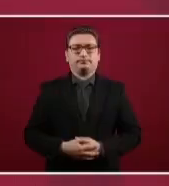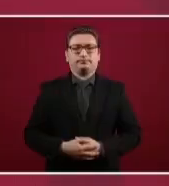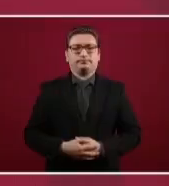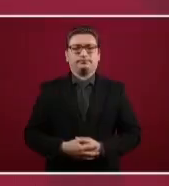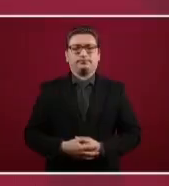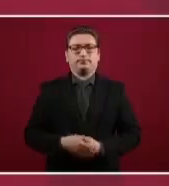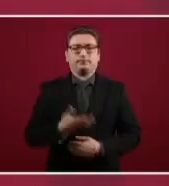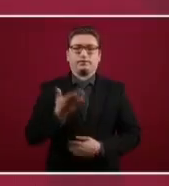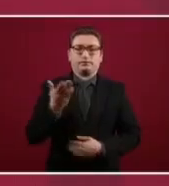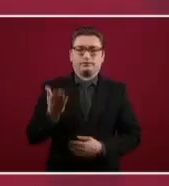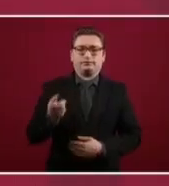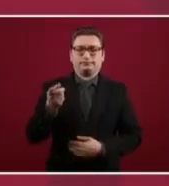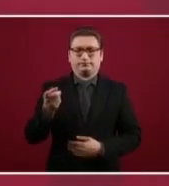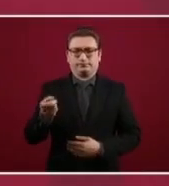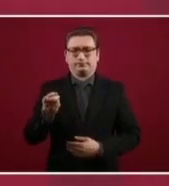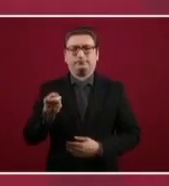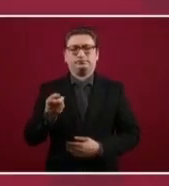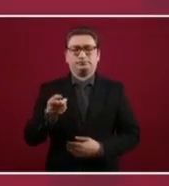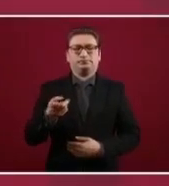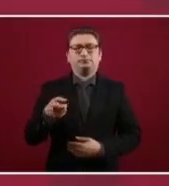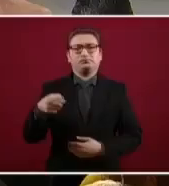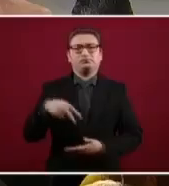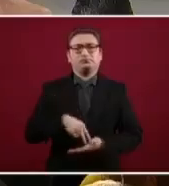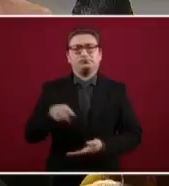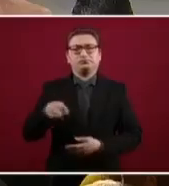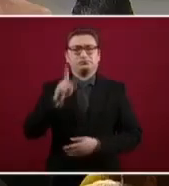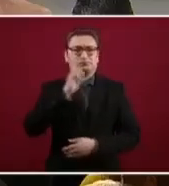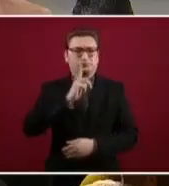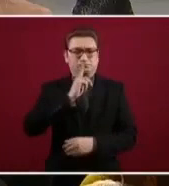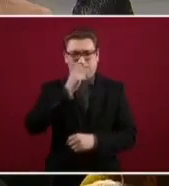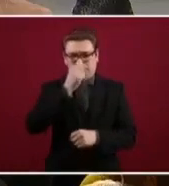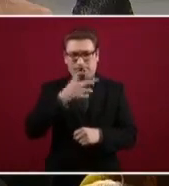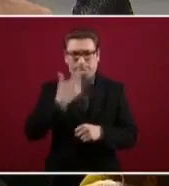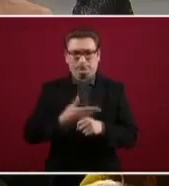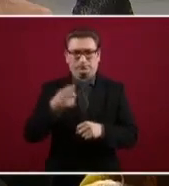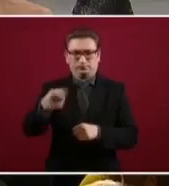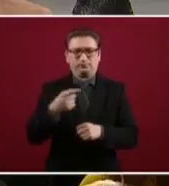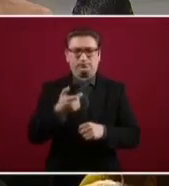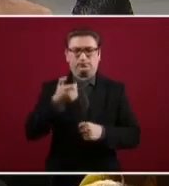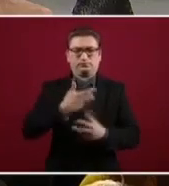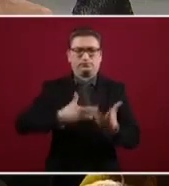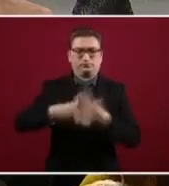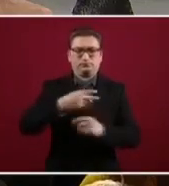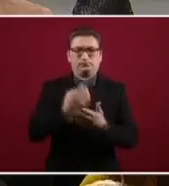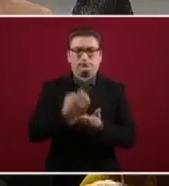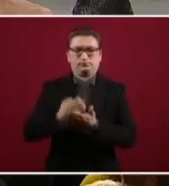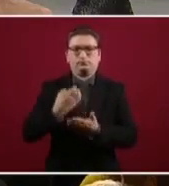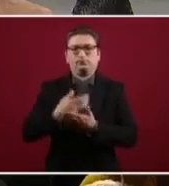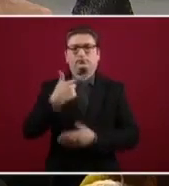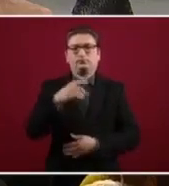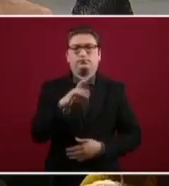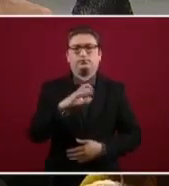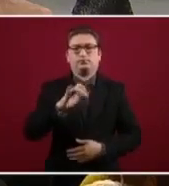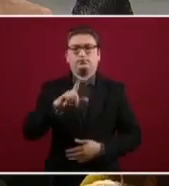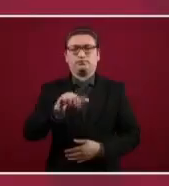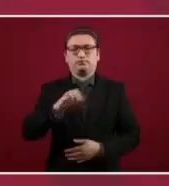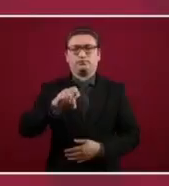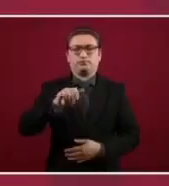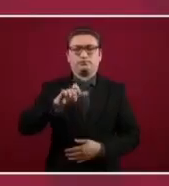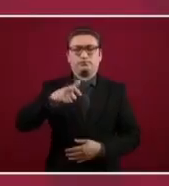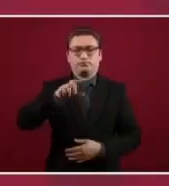tomar la palabra la secretaria de economía graciela márquez una vez que